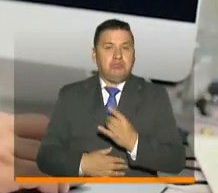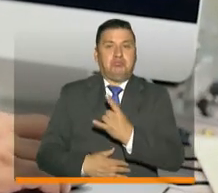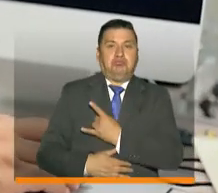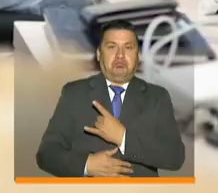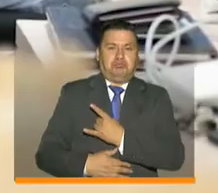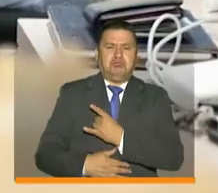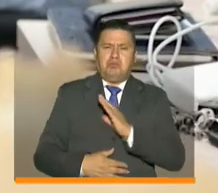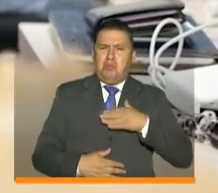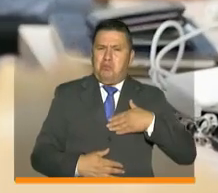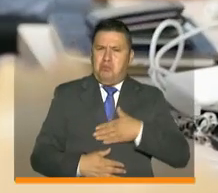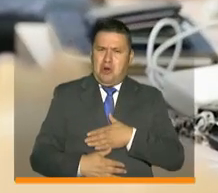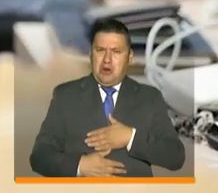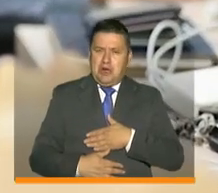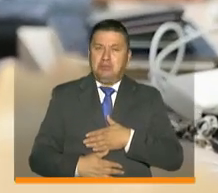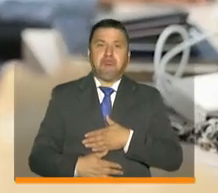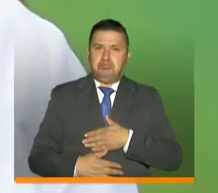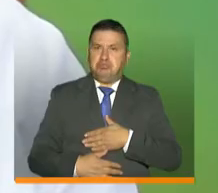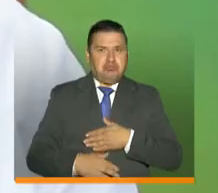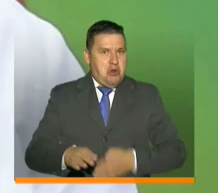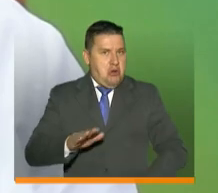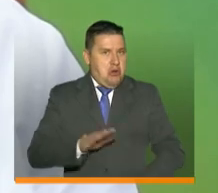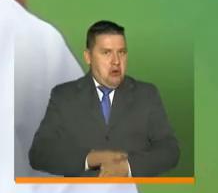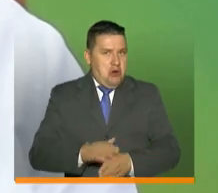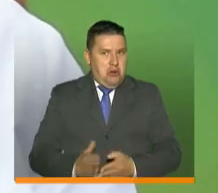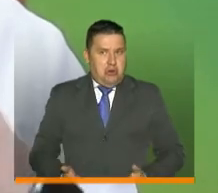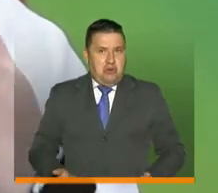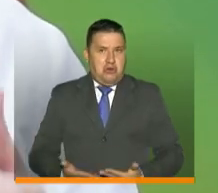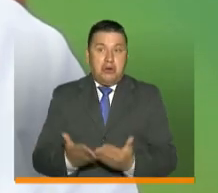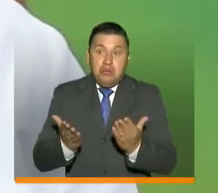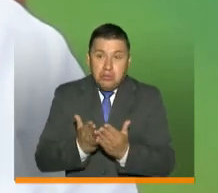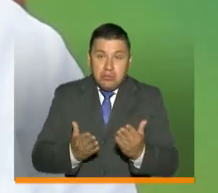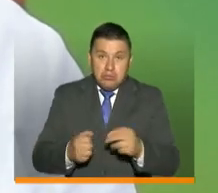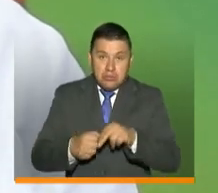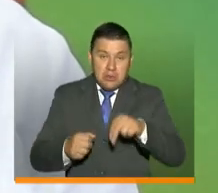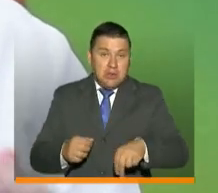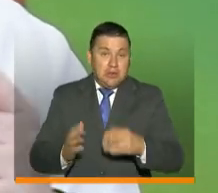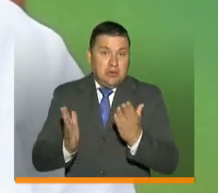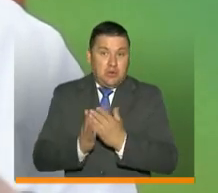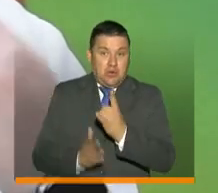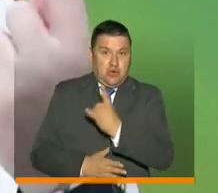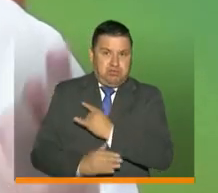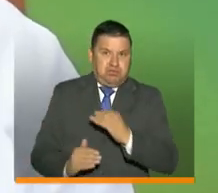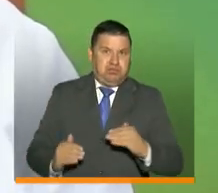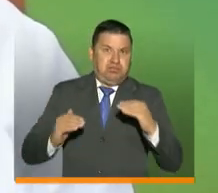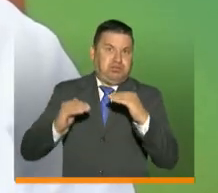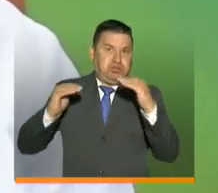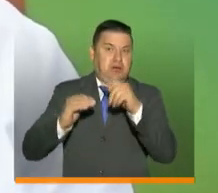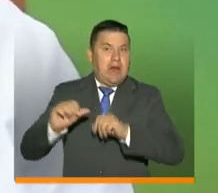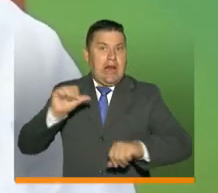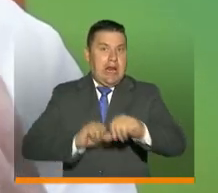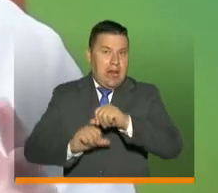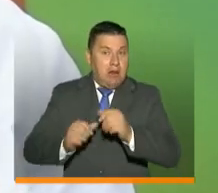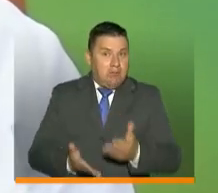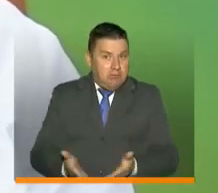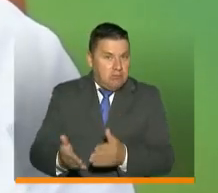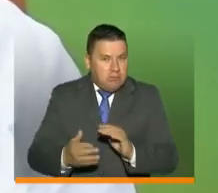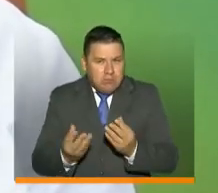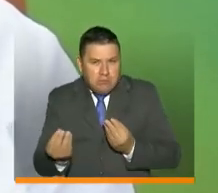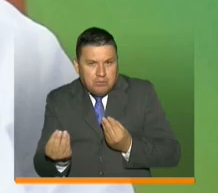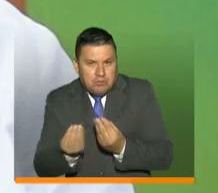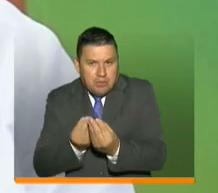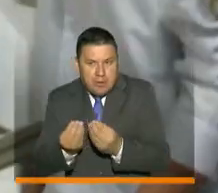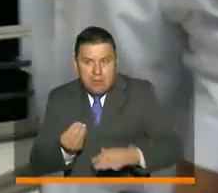Universidad Simón Bolívar no se ha detenido ni un día, brindando a los estudiantes de pregrado y posgrado la opción de hacer sus laboratorios en un